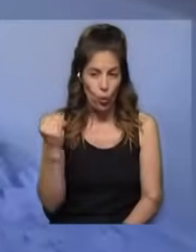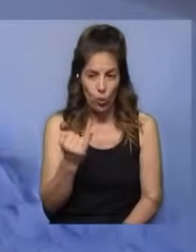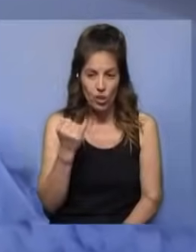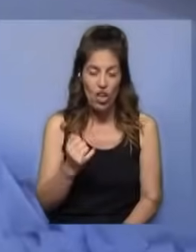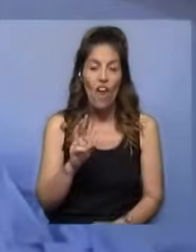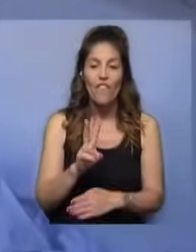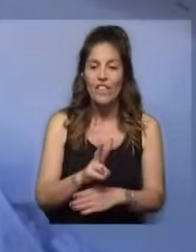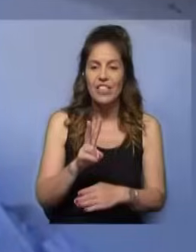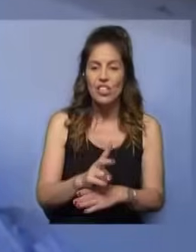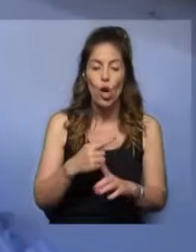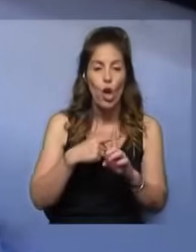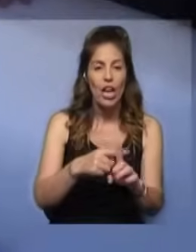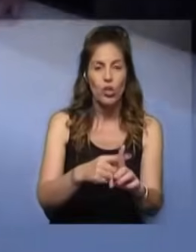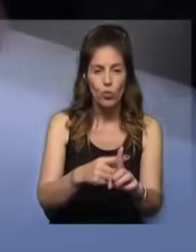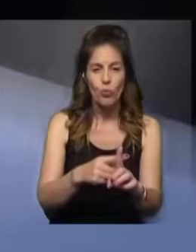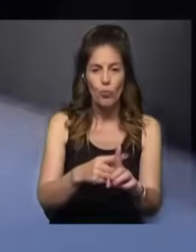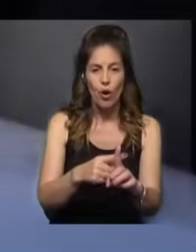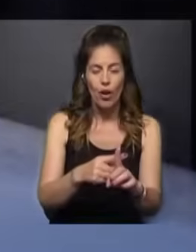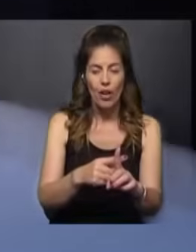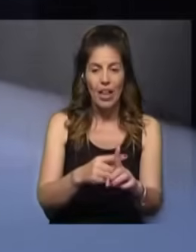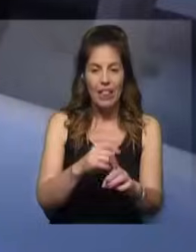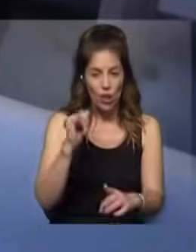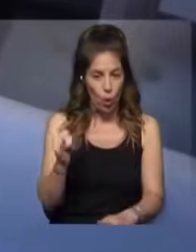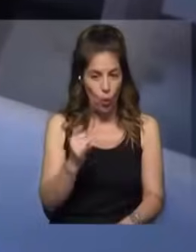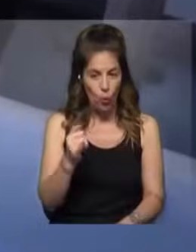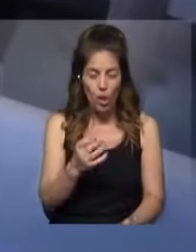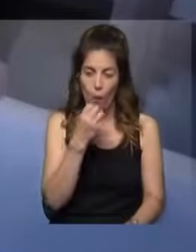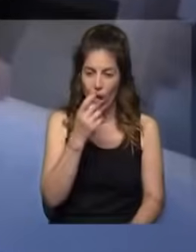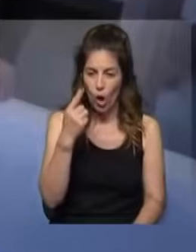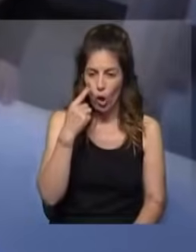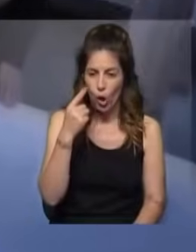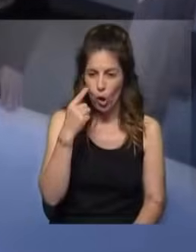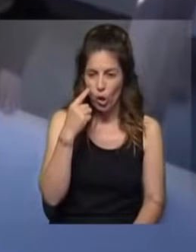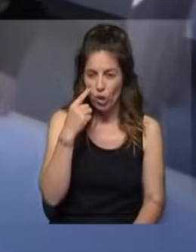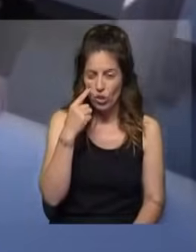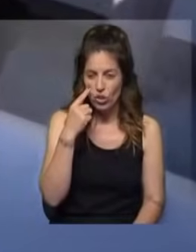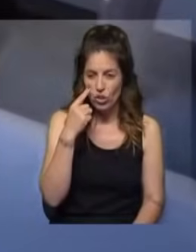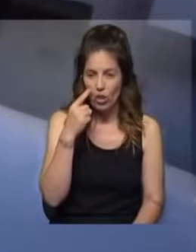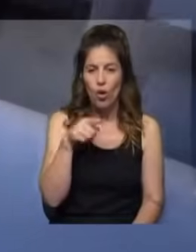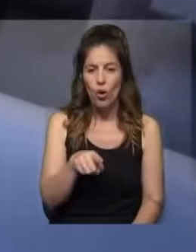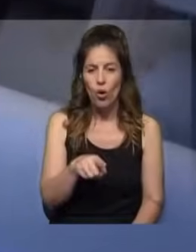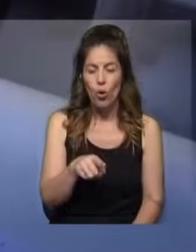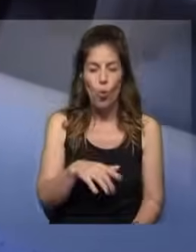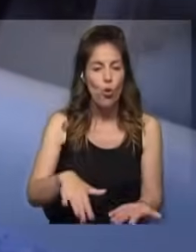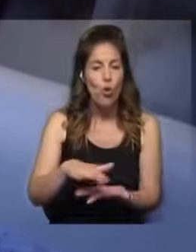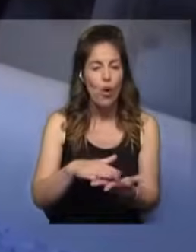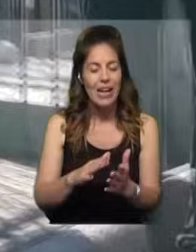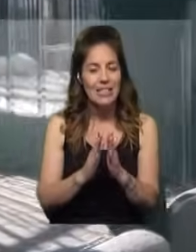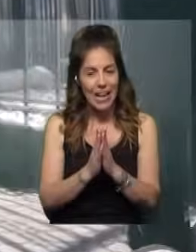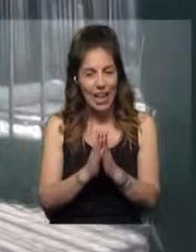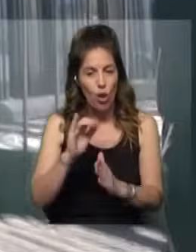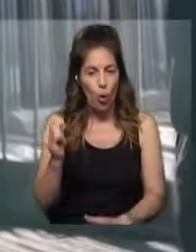el oel la tumba del rabino menag el menden nerson mejor conocido como El Rebe de lub Beach un lugar sagrado para el